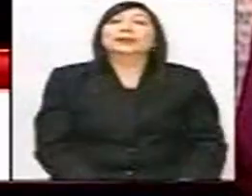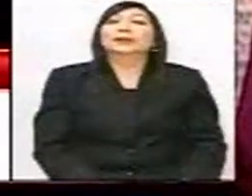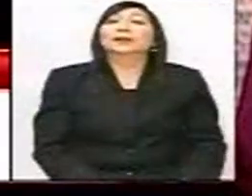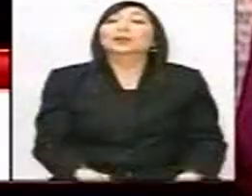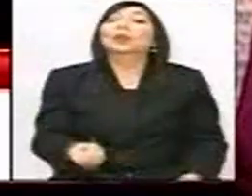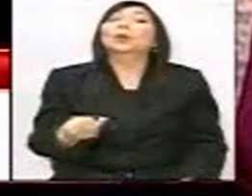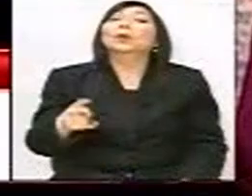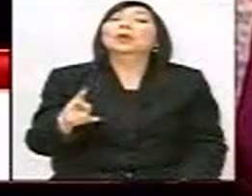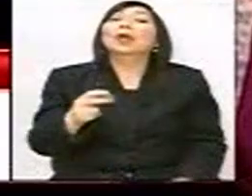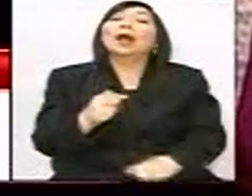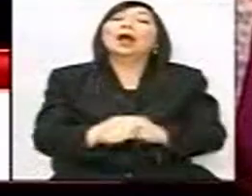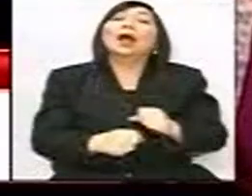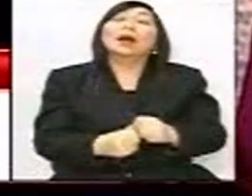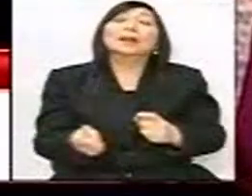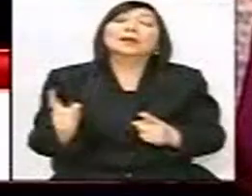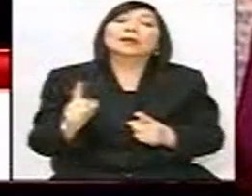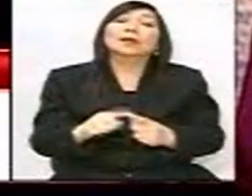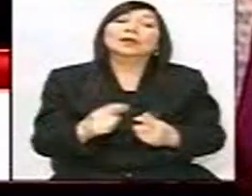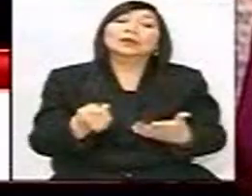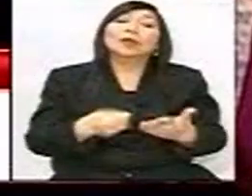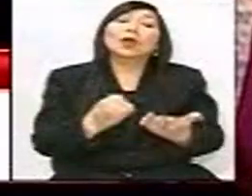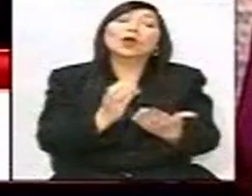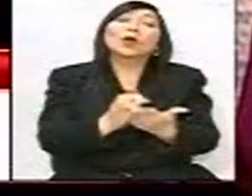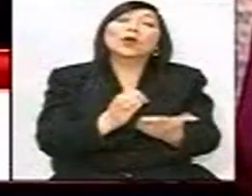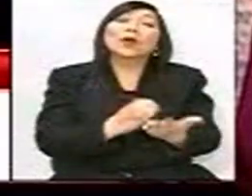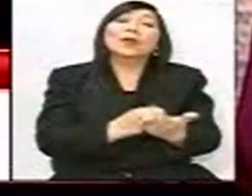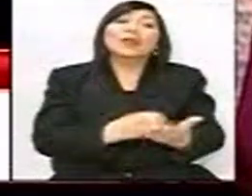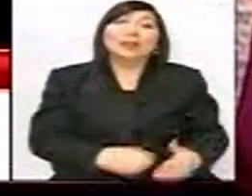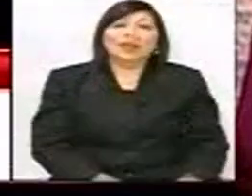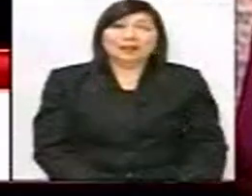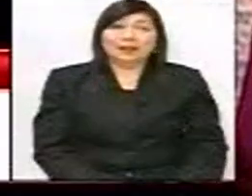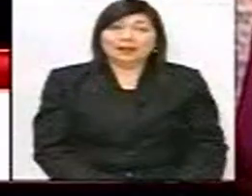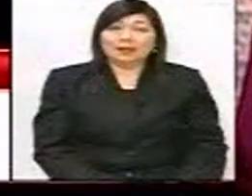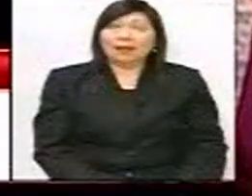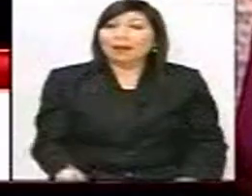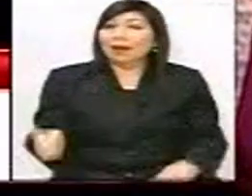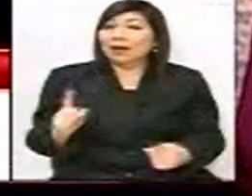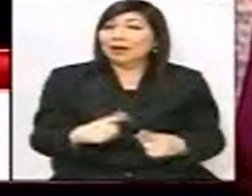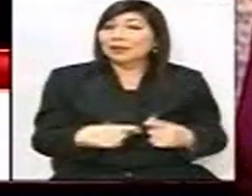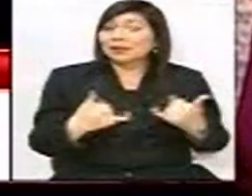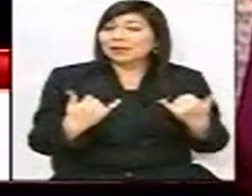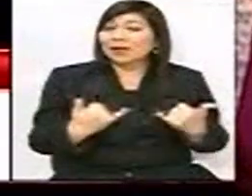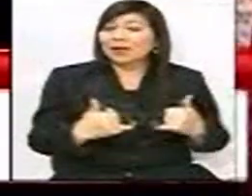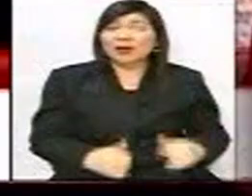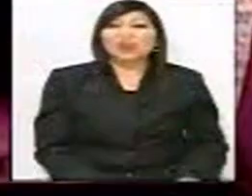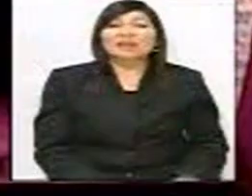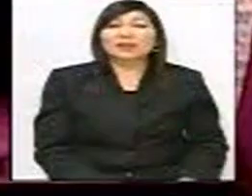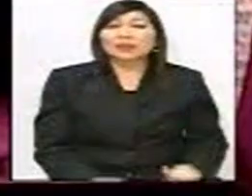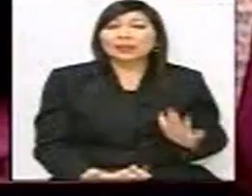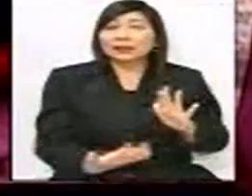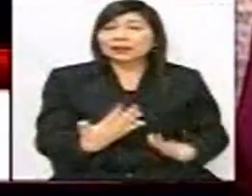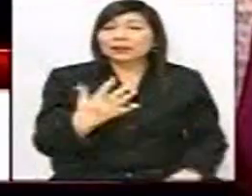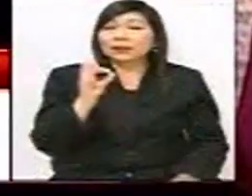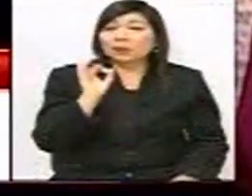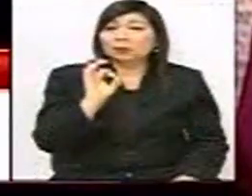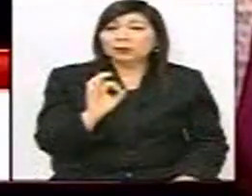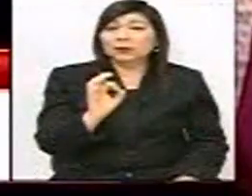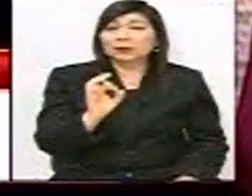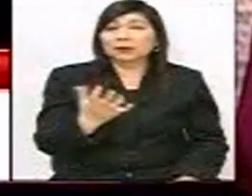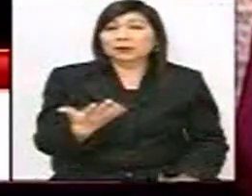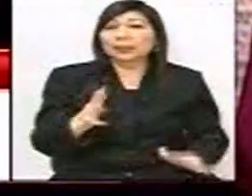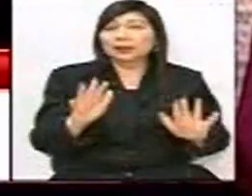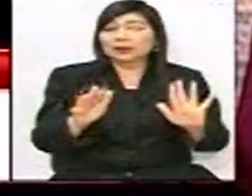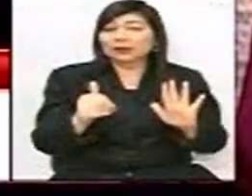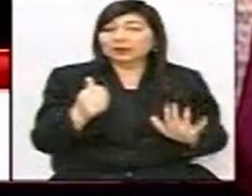la inflación desde la fecha que se suscribió el contrato hasta hoy? 15 punto y fracción,